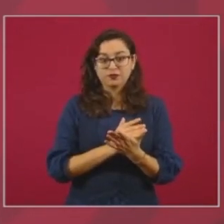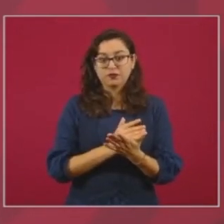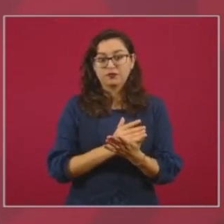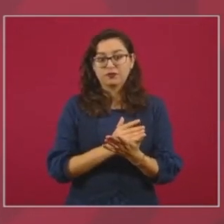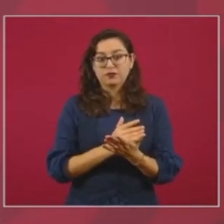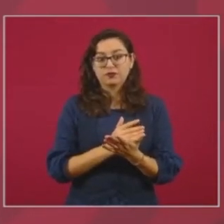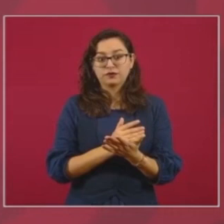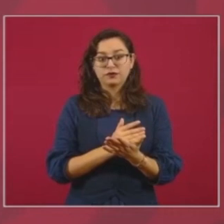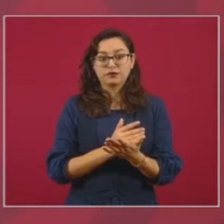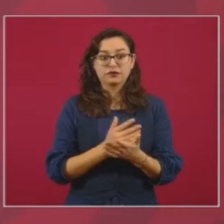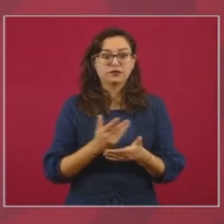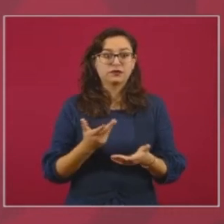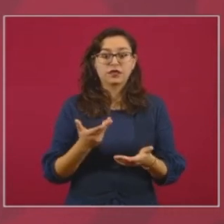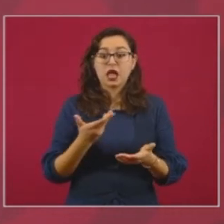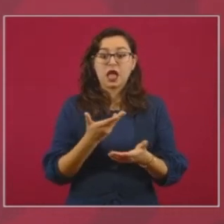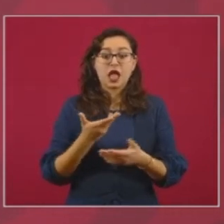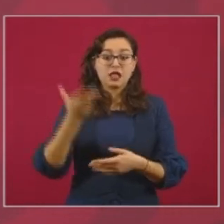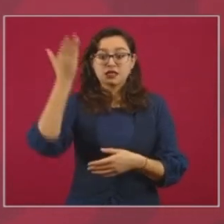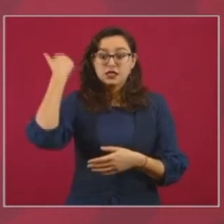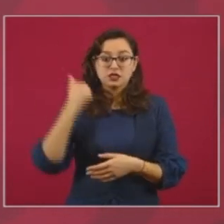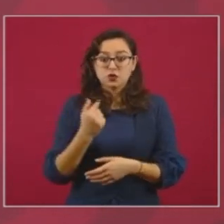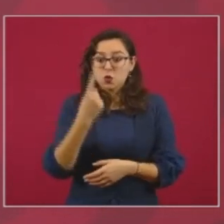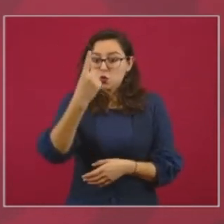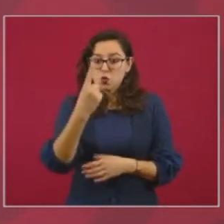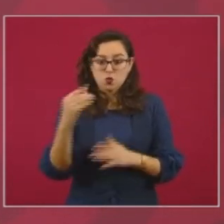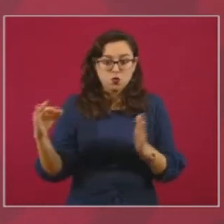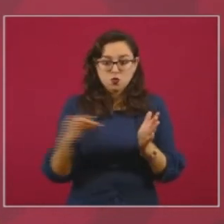Cobraban 1 punto y ahora van a cobrar